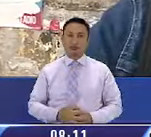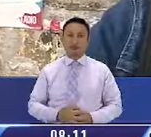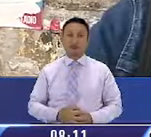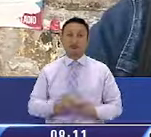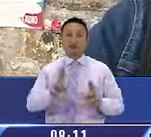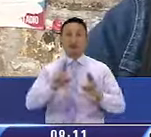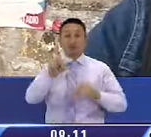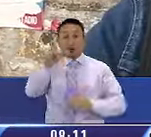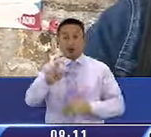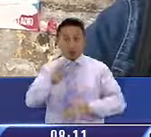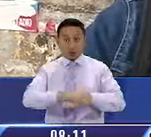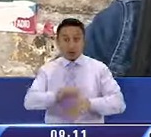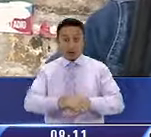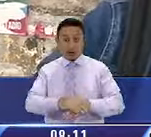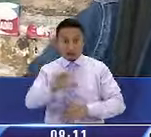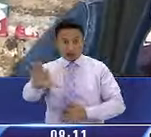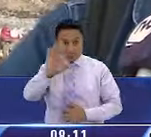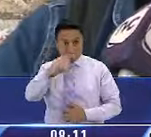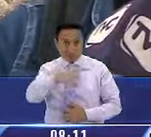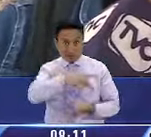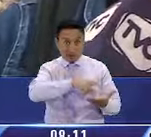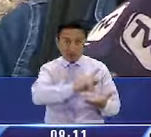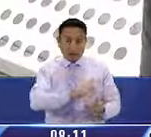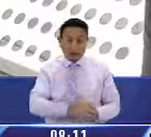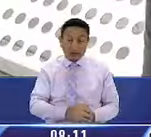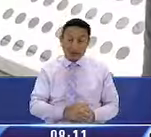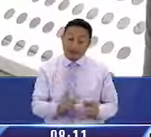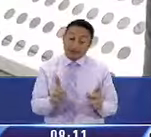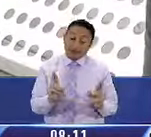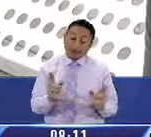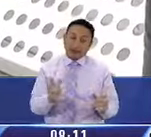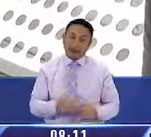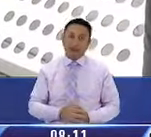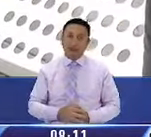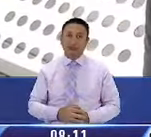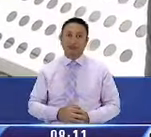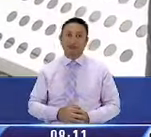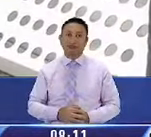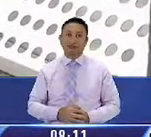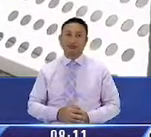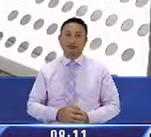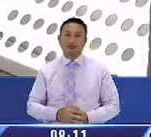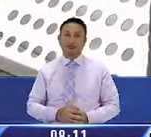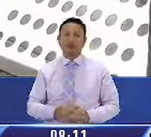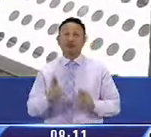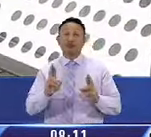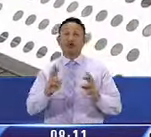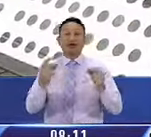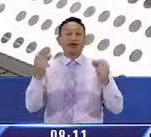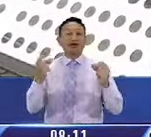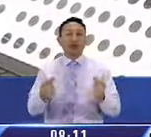encuentren al culpable y que pague por lo que ha hecho. Ojalá, niña, pase eso, que lo más pronto